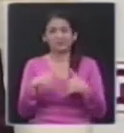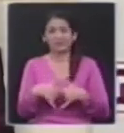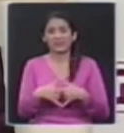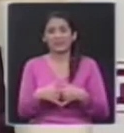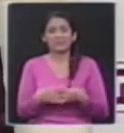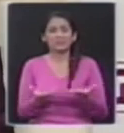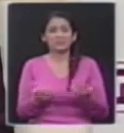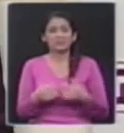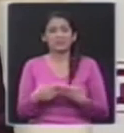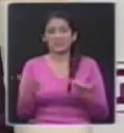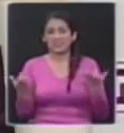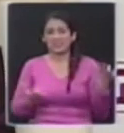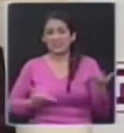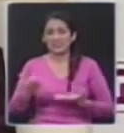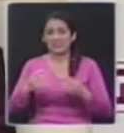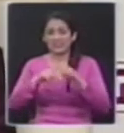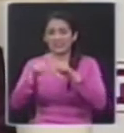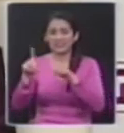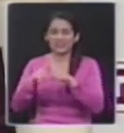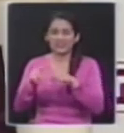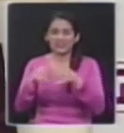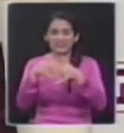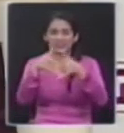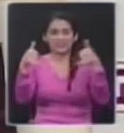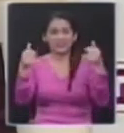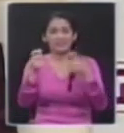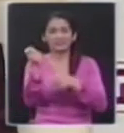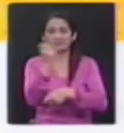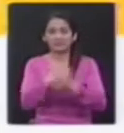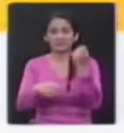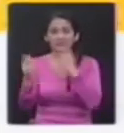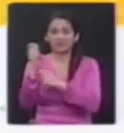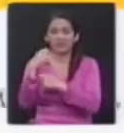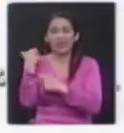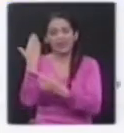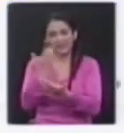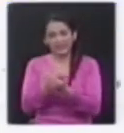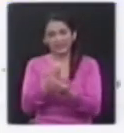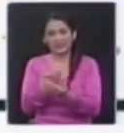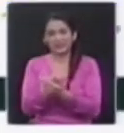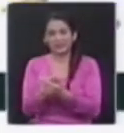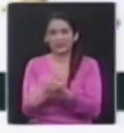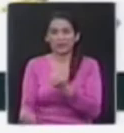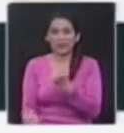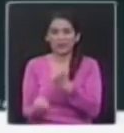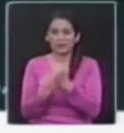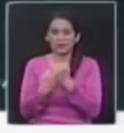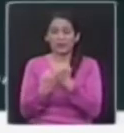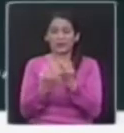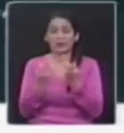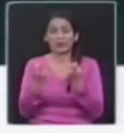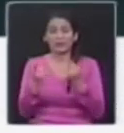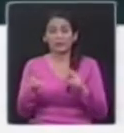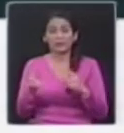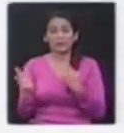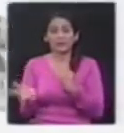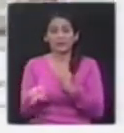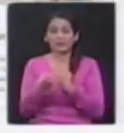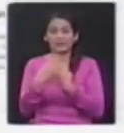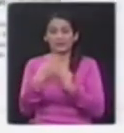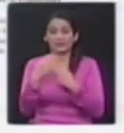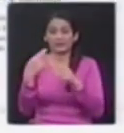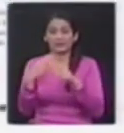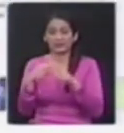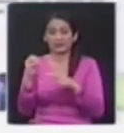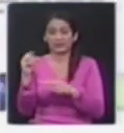país. Confiteca está en más de 80,000 puntos. Y también pueden apoyarnos de Olimpiadas Especiales. Tenemos las redes de Olimpiadas Especiales en